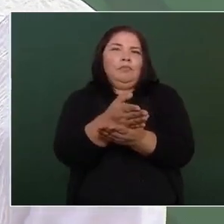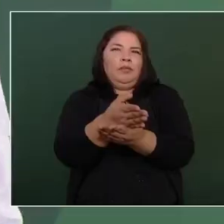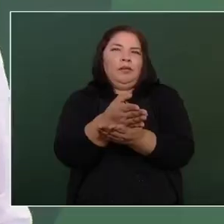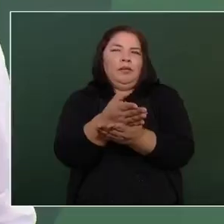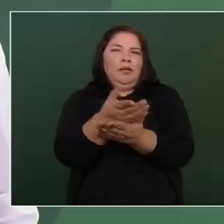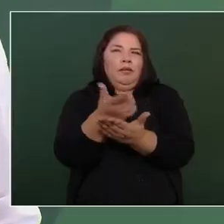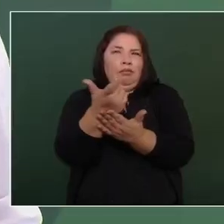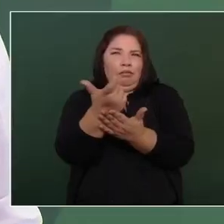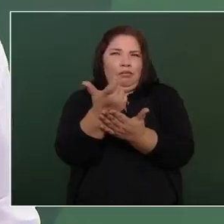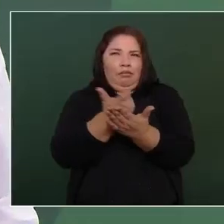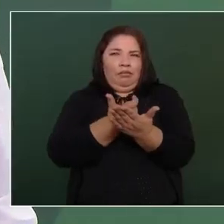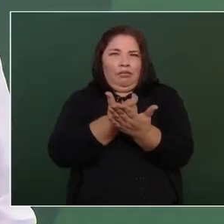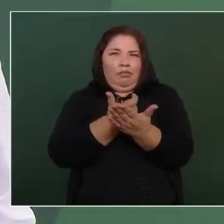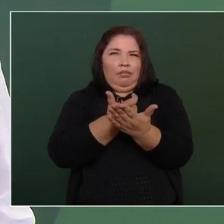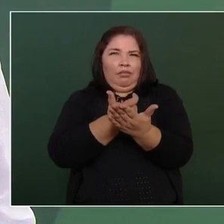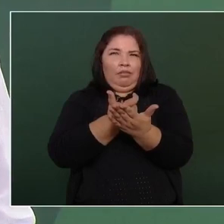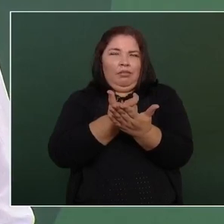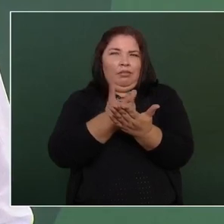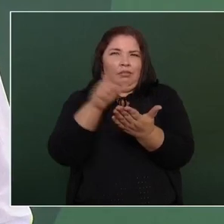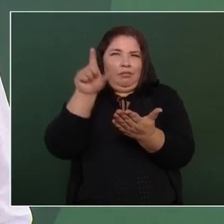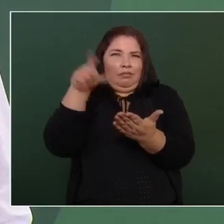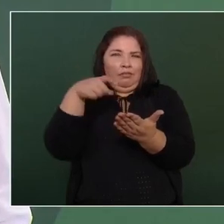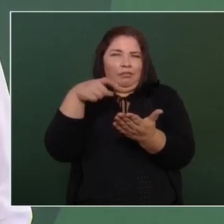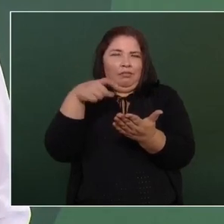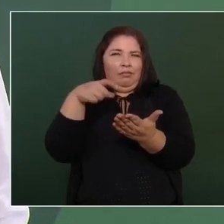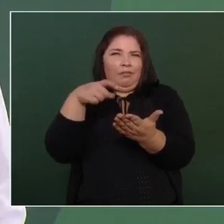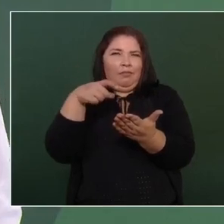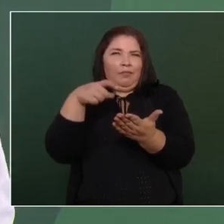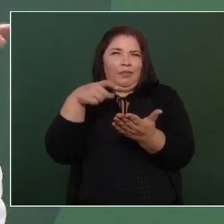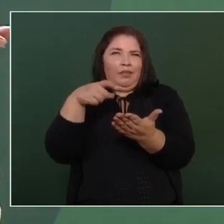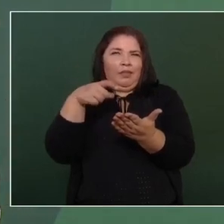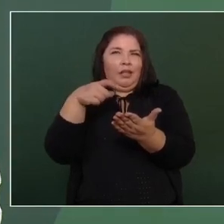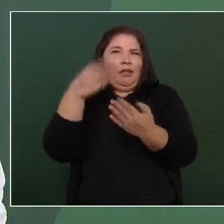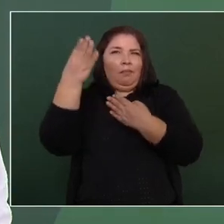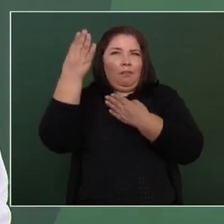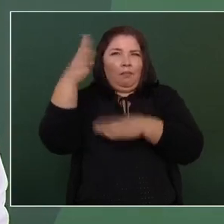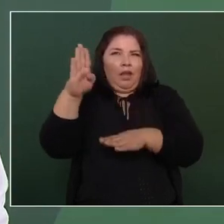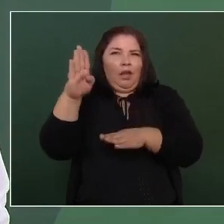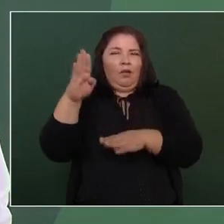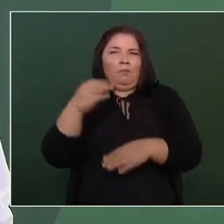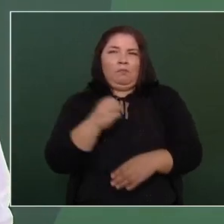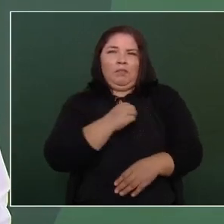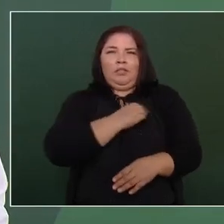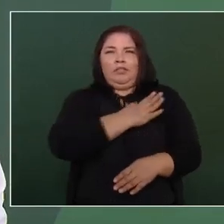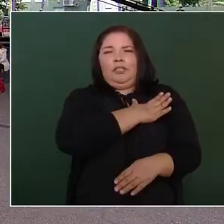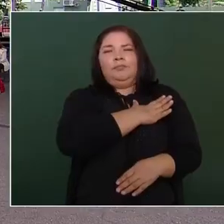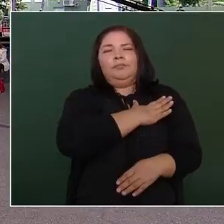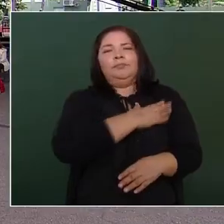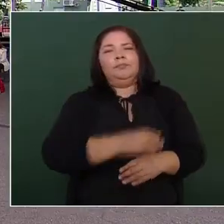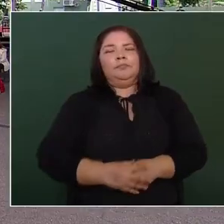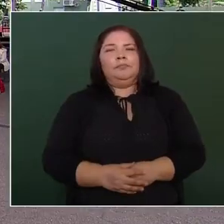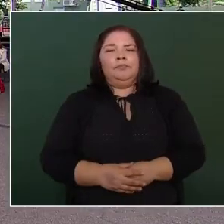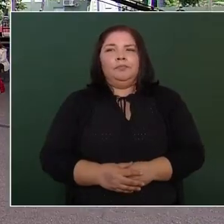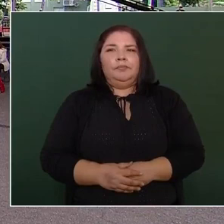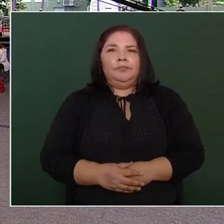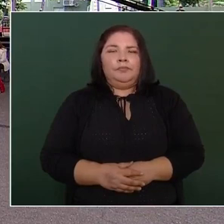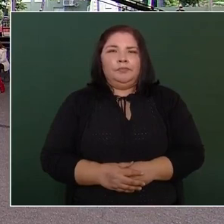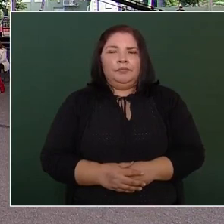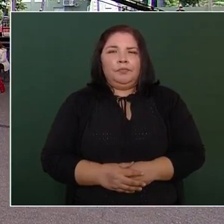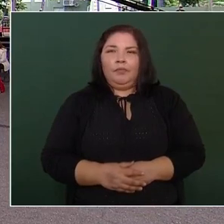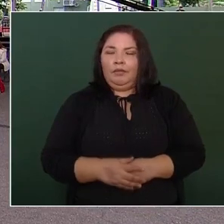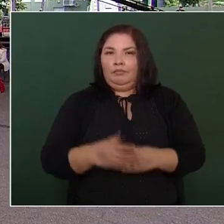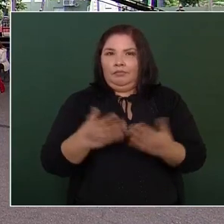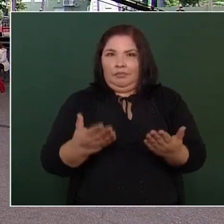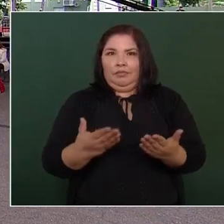su dinero de las sucursales del Banco del Bienestar. Sí. Y